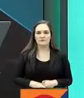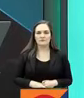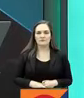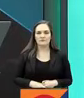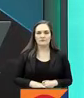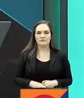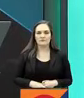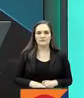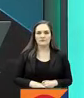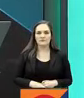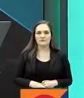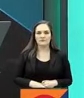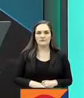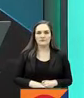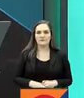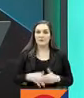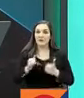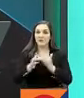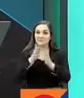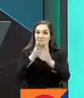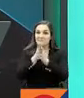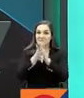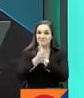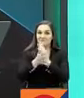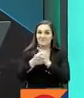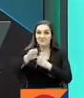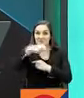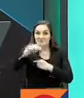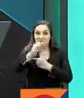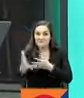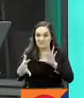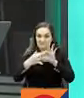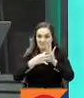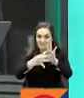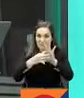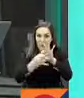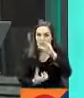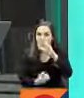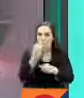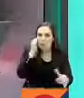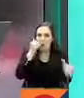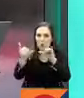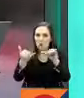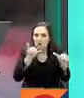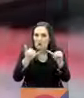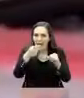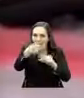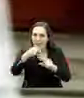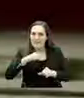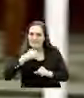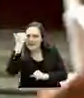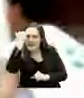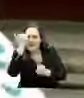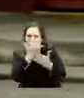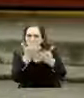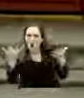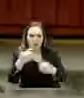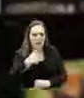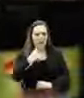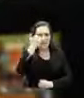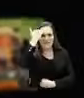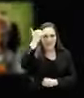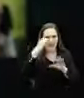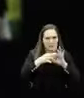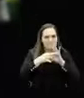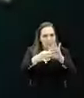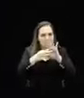Y llega el mercado de coproducción 2021, un espacio creado para sumar esfuerzos con creadores independientes y así